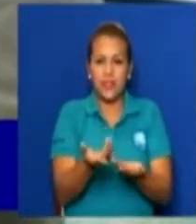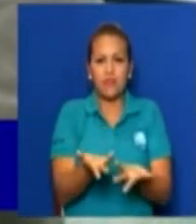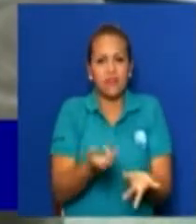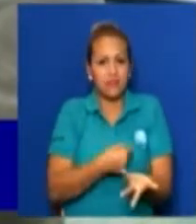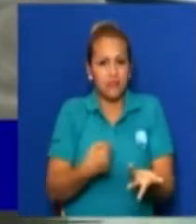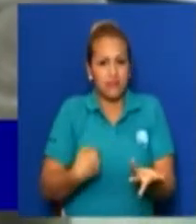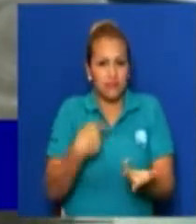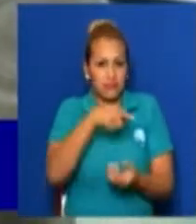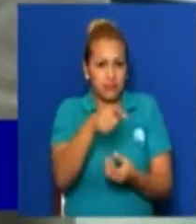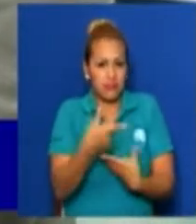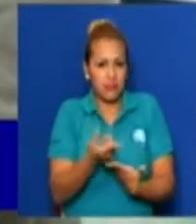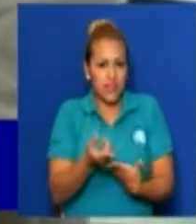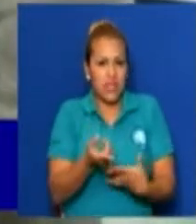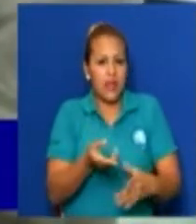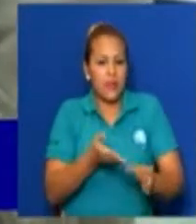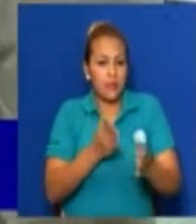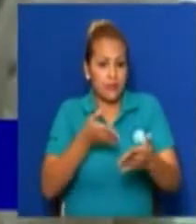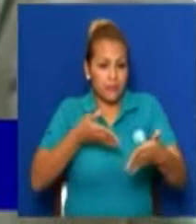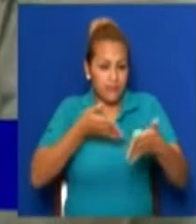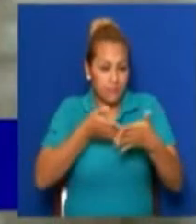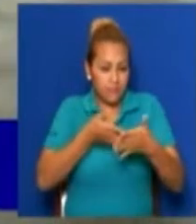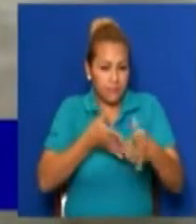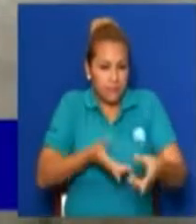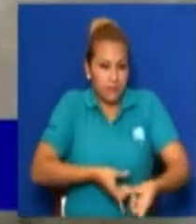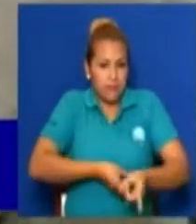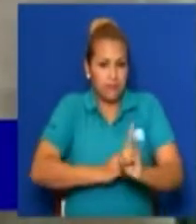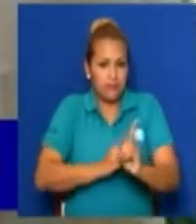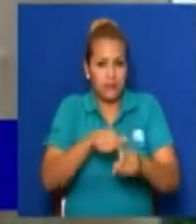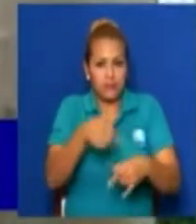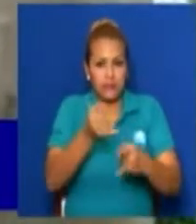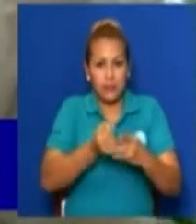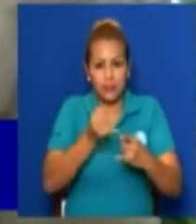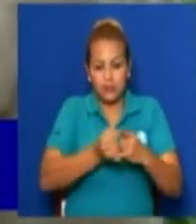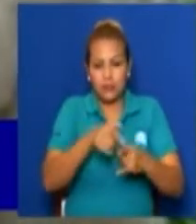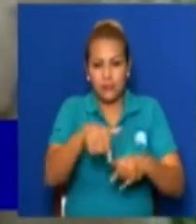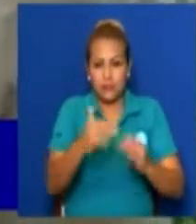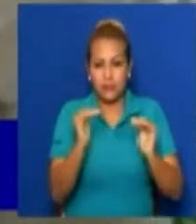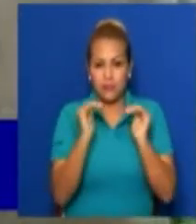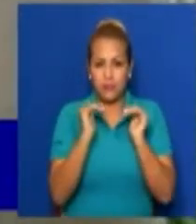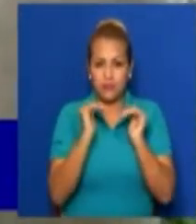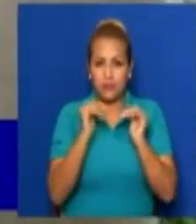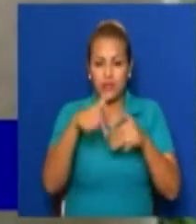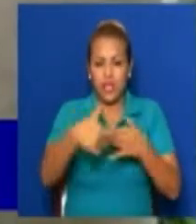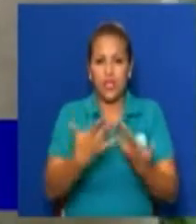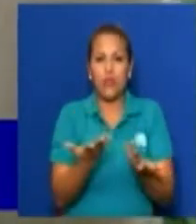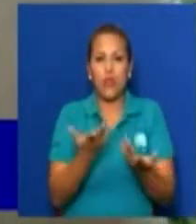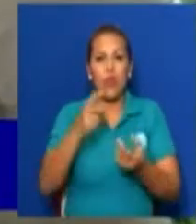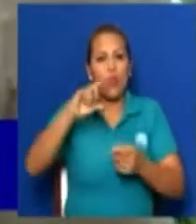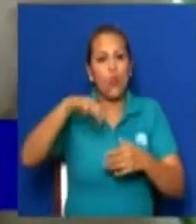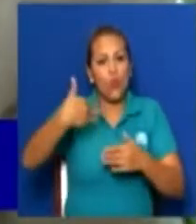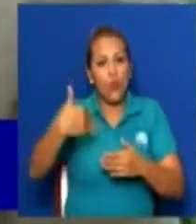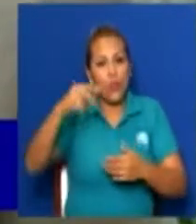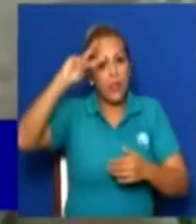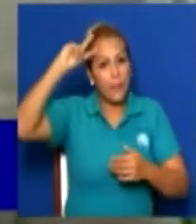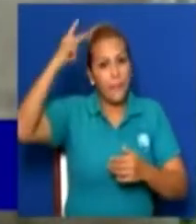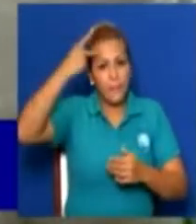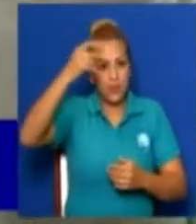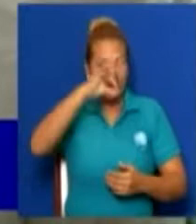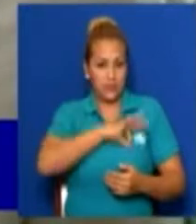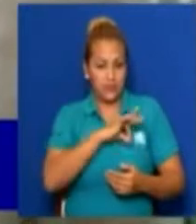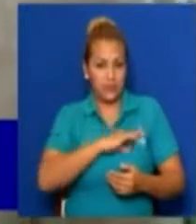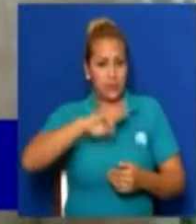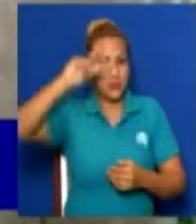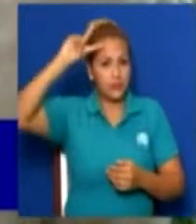pauta de equidad, de igualdad, en las políticas de salario, en las políticas de selección